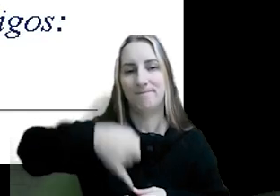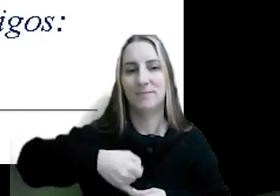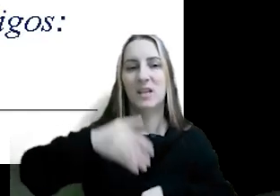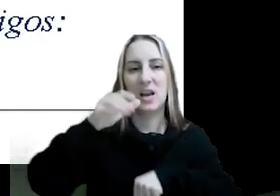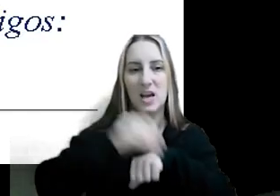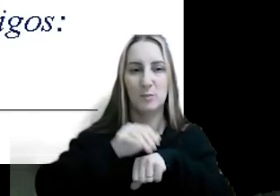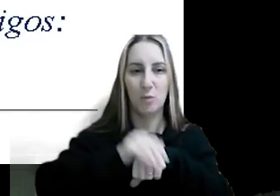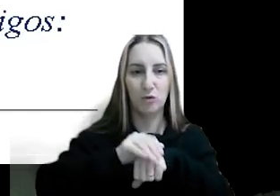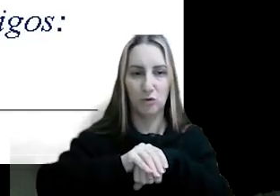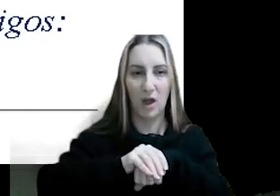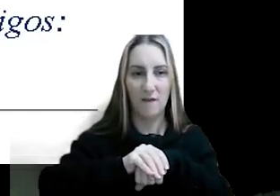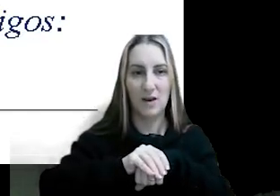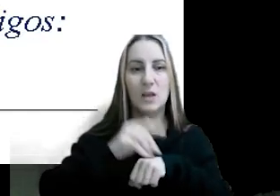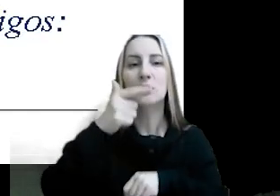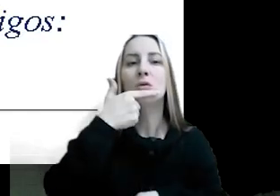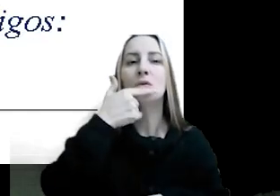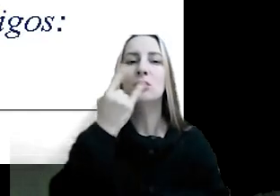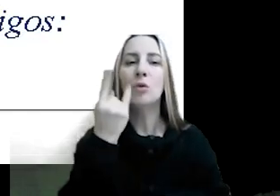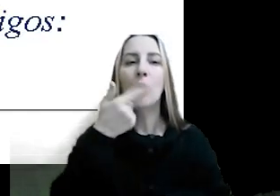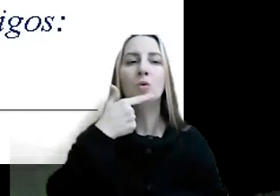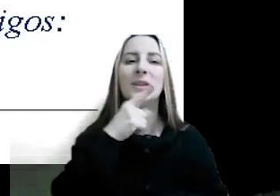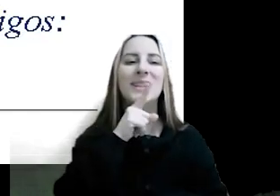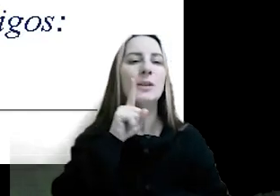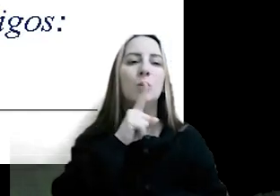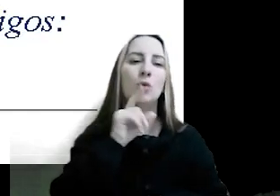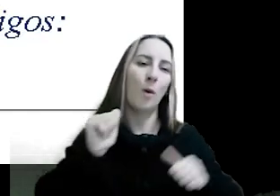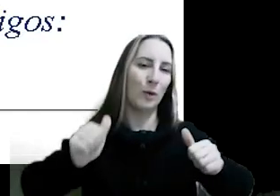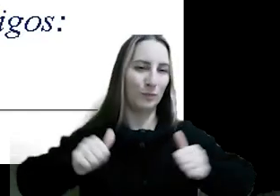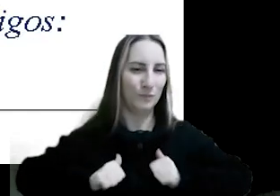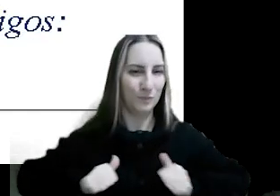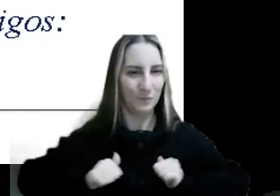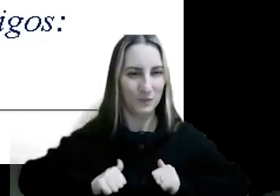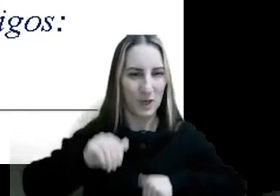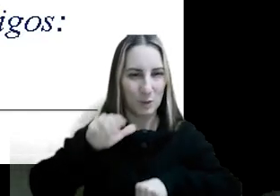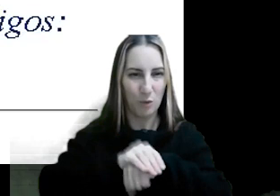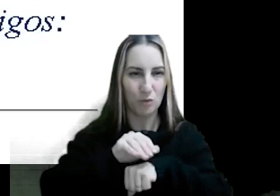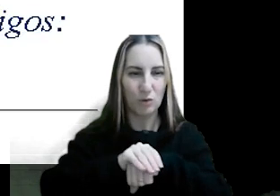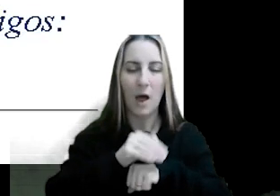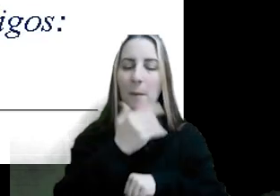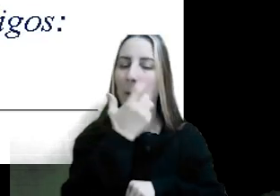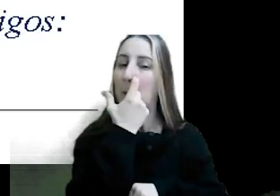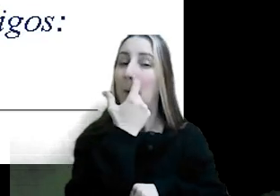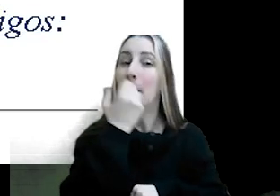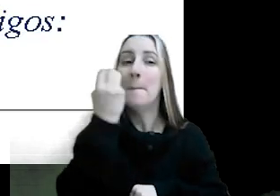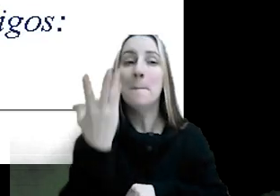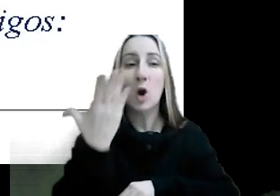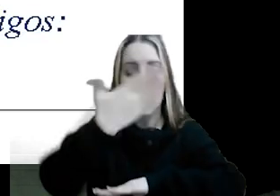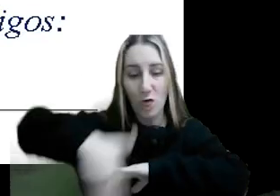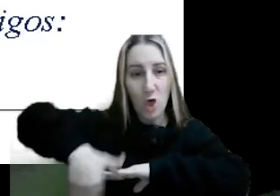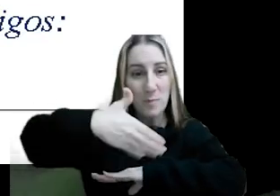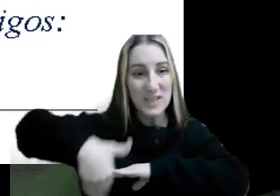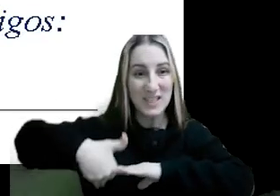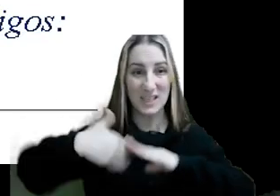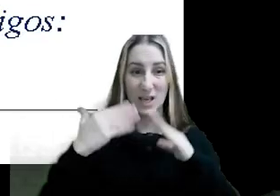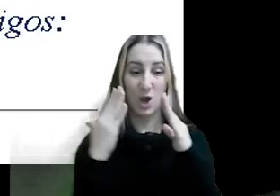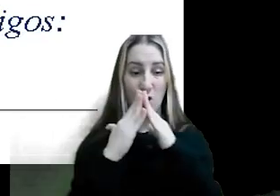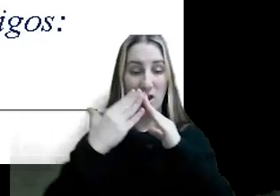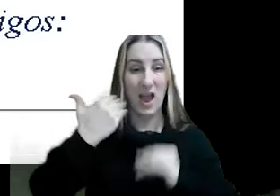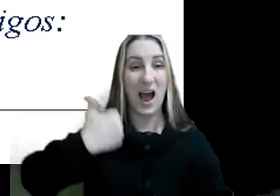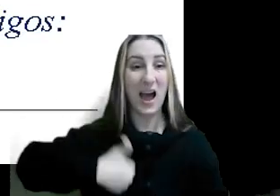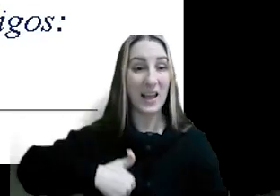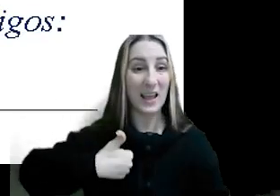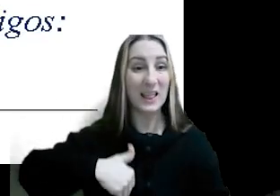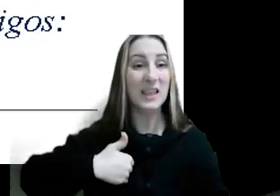responsable sustituto, porque la residencia fiscal argentina tiene efectos